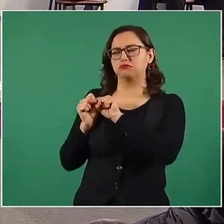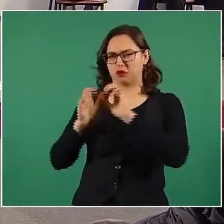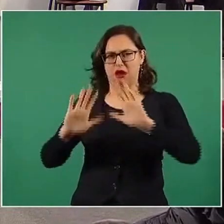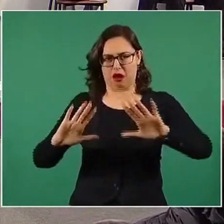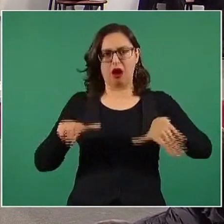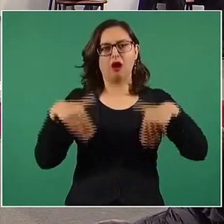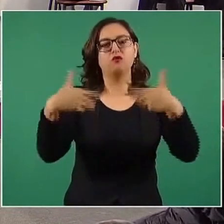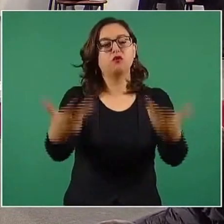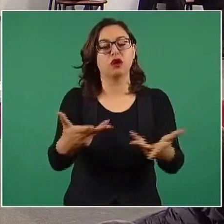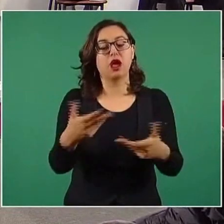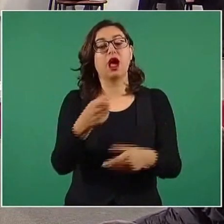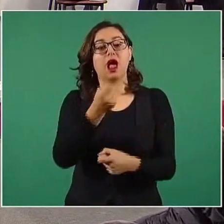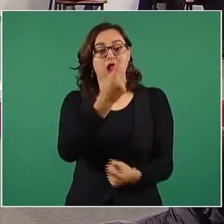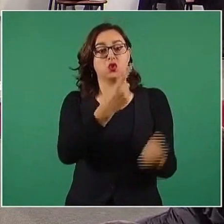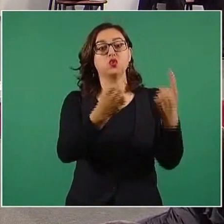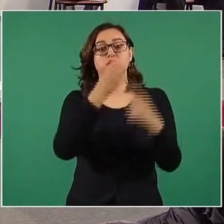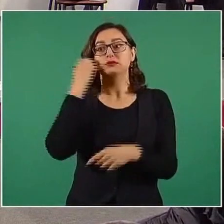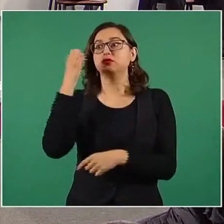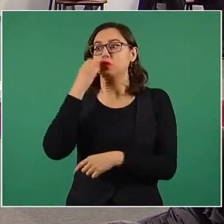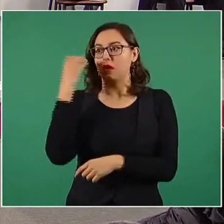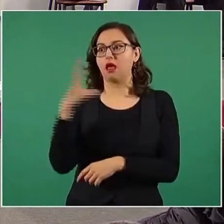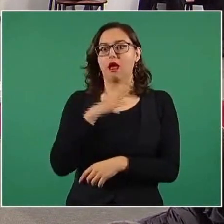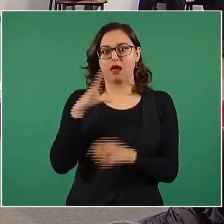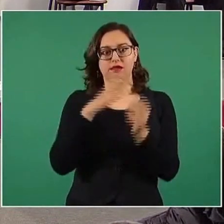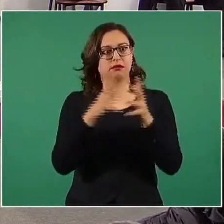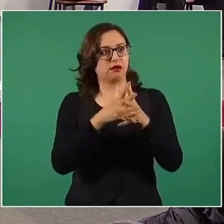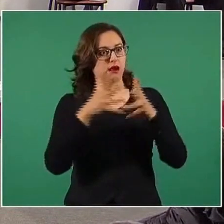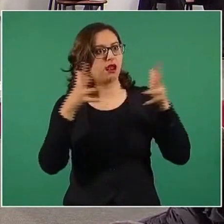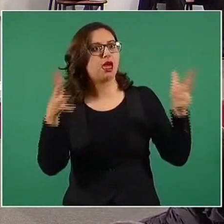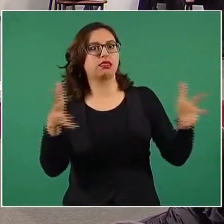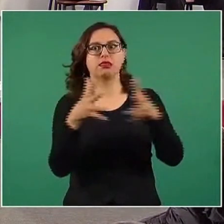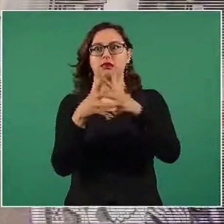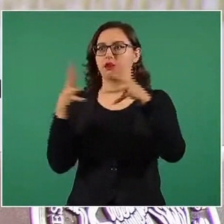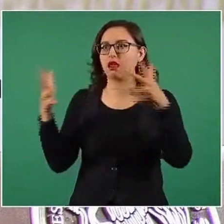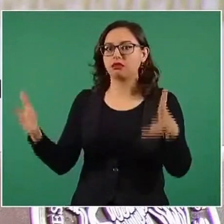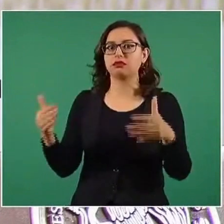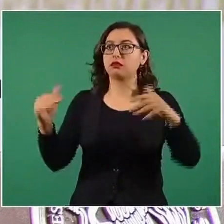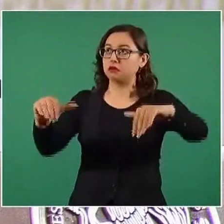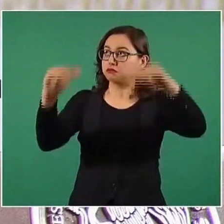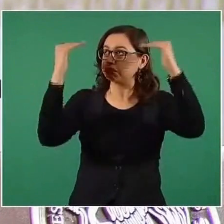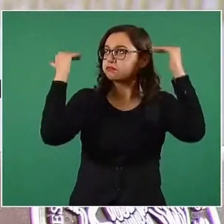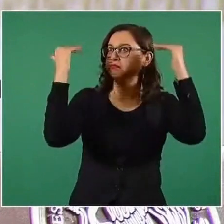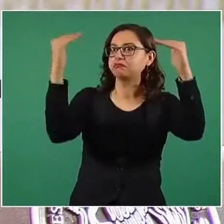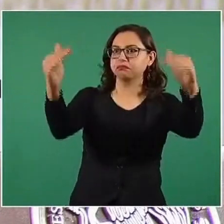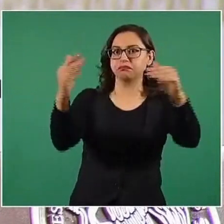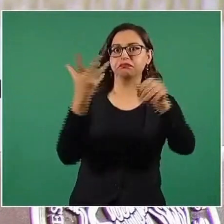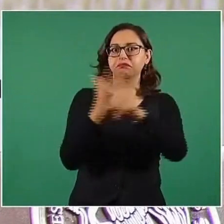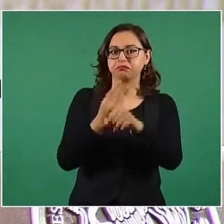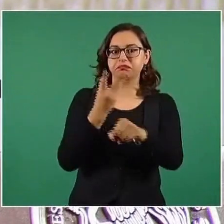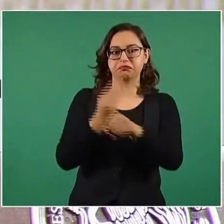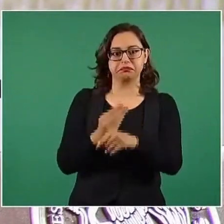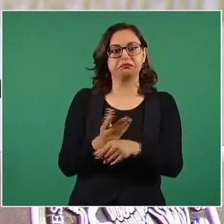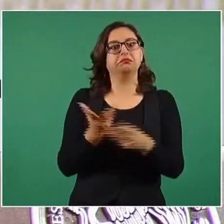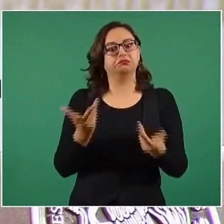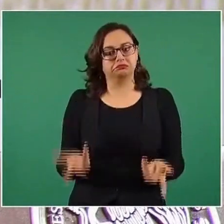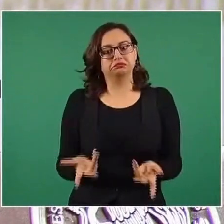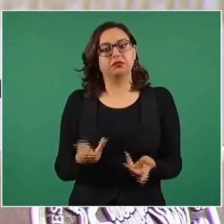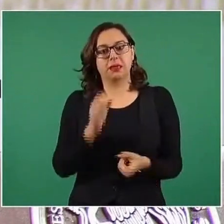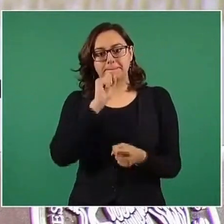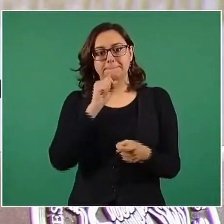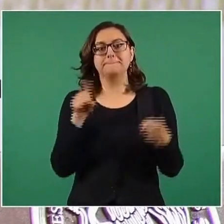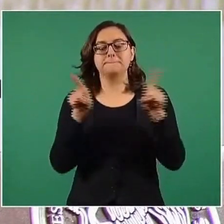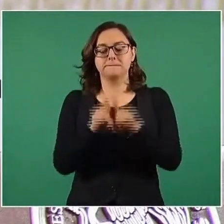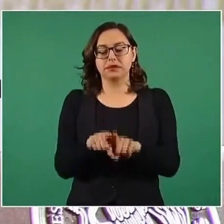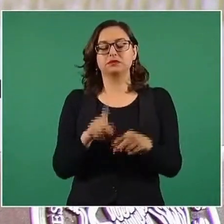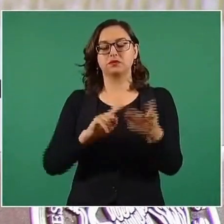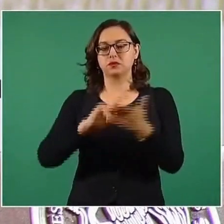que afortunadamente tienen esos espacios, hay escuelas que cuentan con incluso con techumbres que se han hecho gracias también al programa